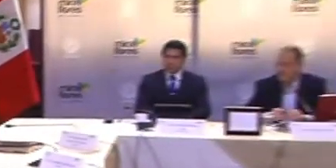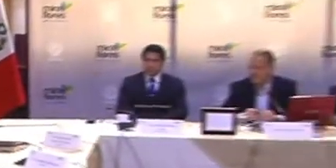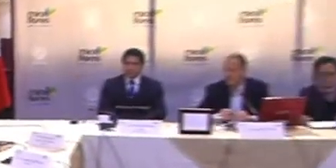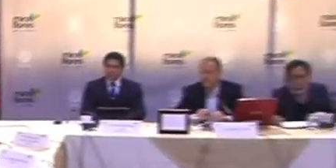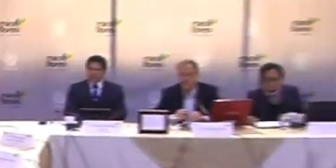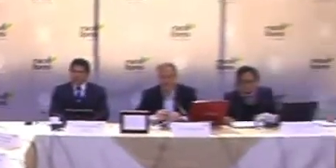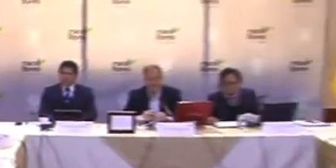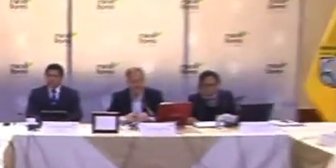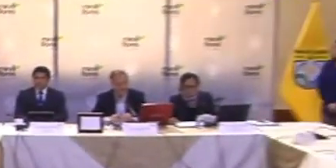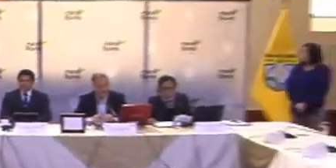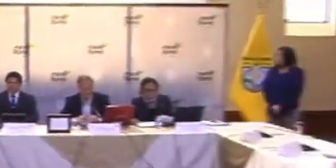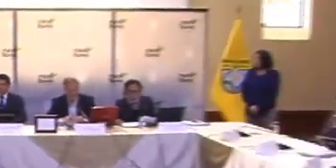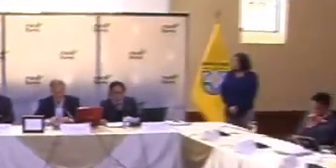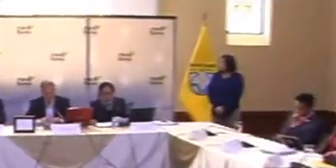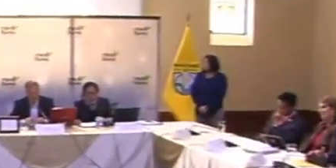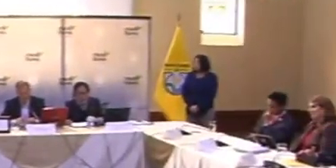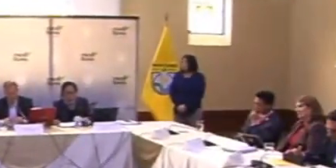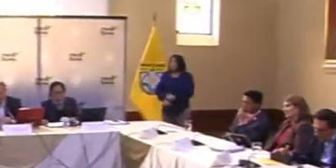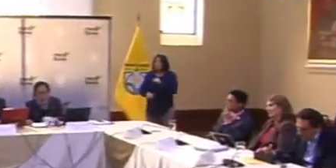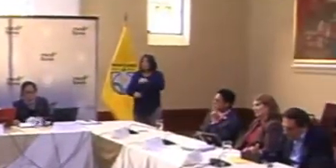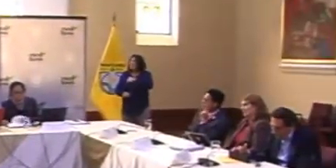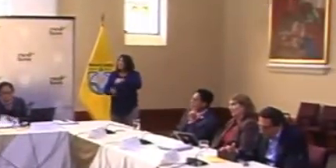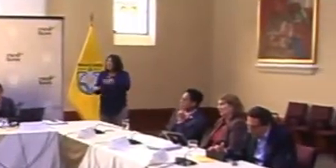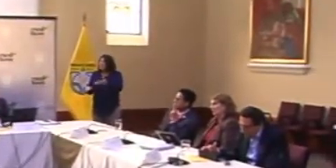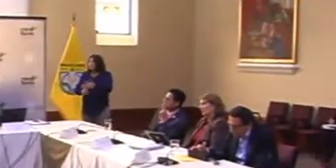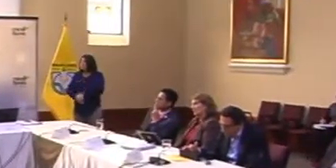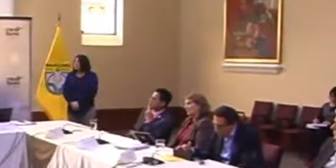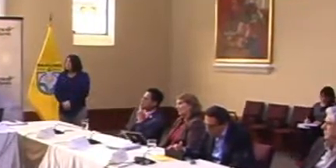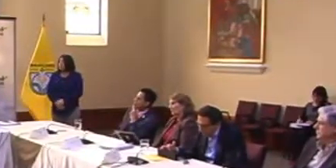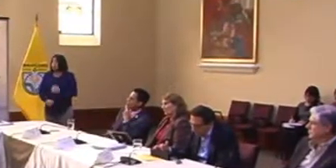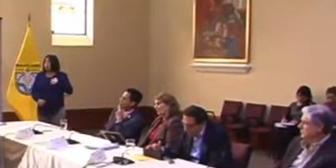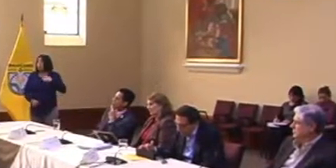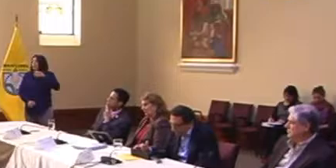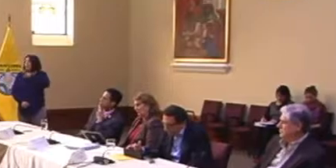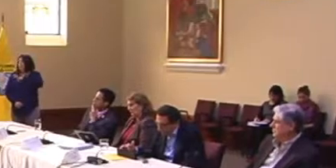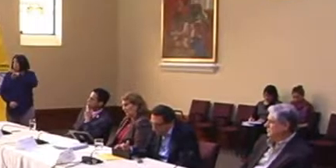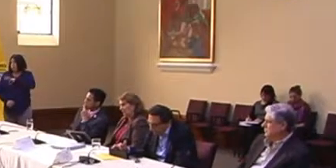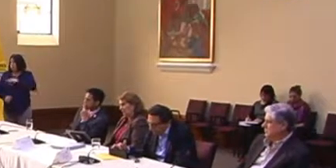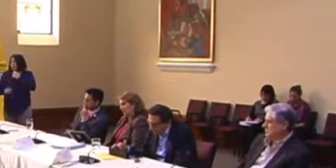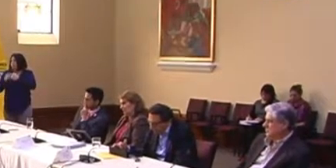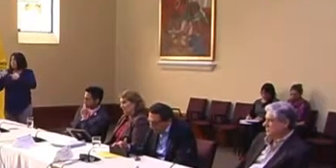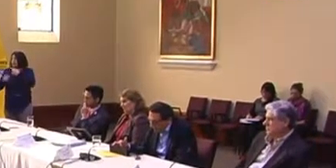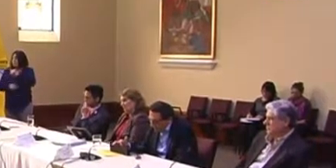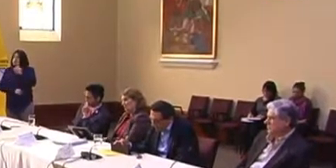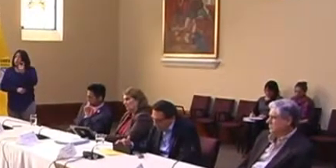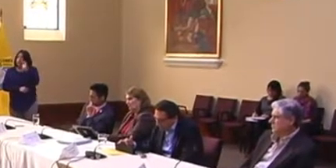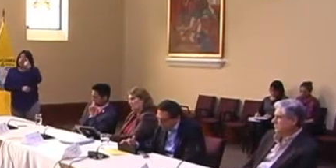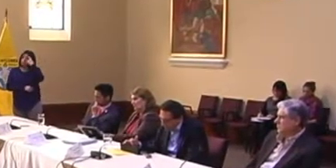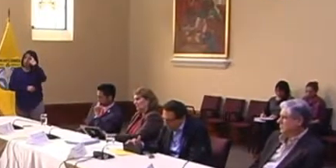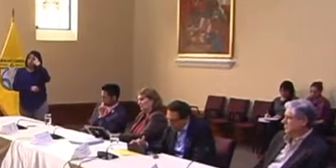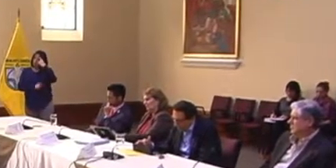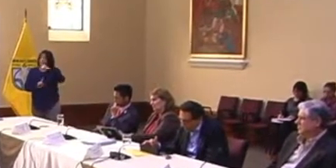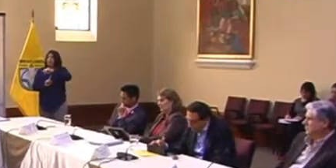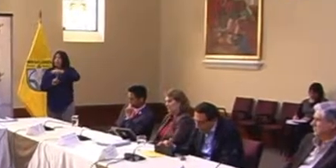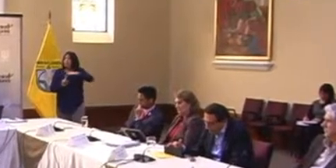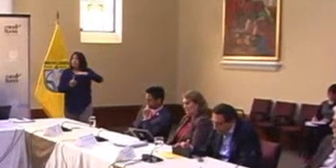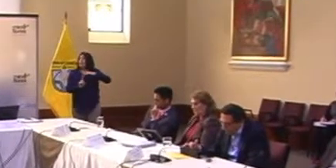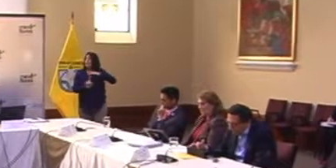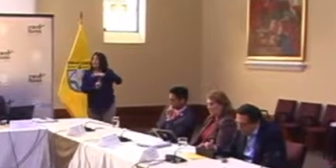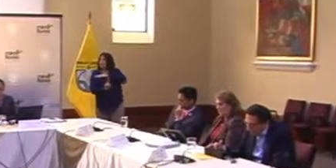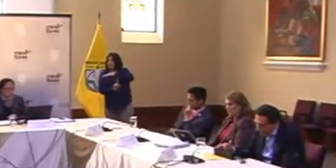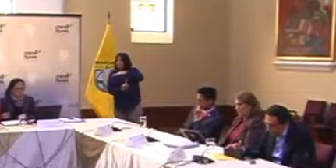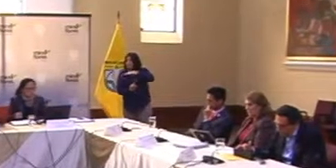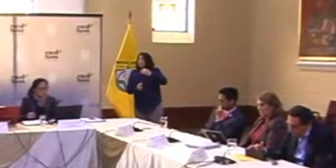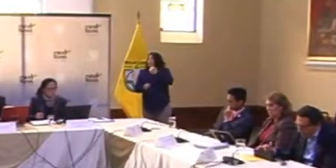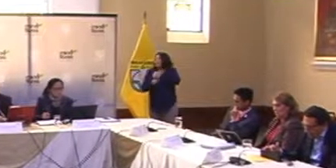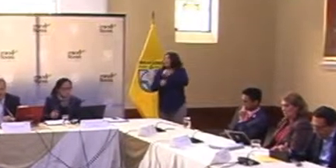intervención? Esto tiene que ver también, aprovecho para comentar, con una política ambiental que se está